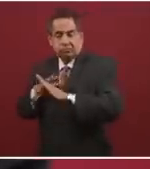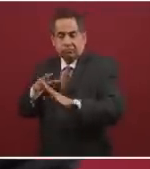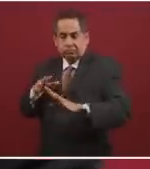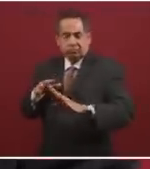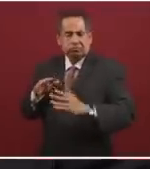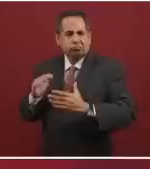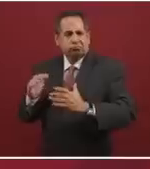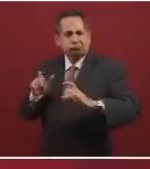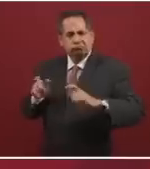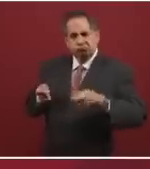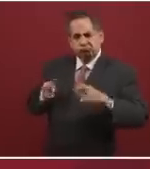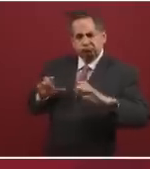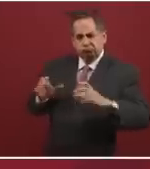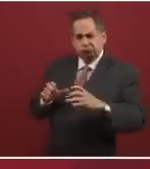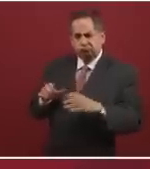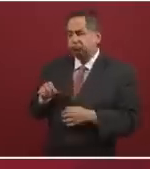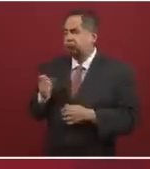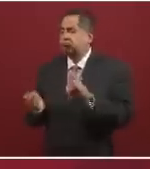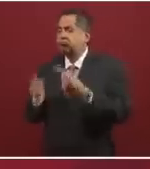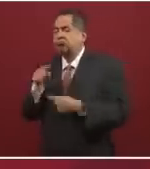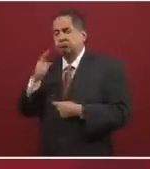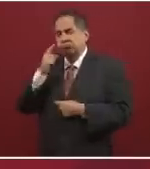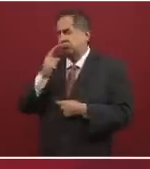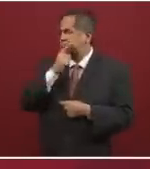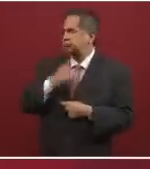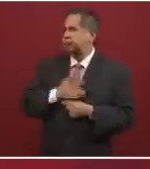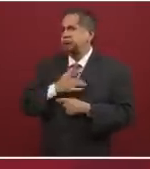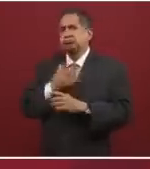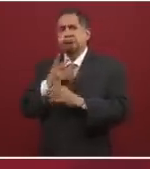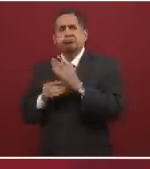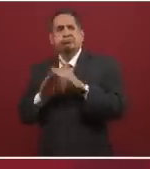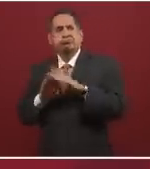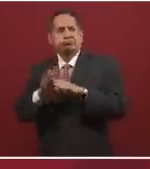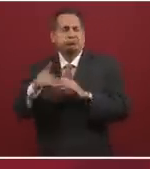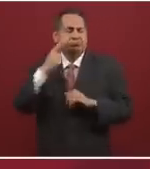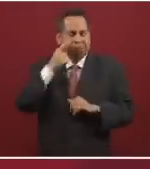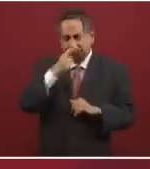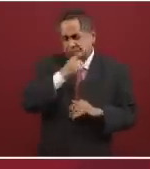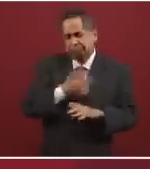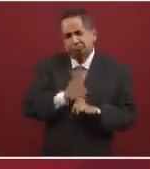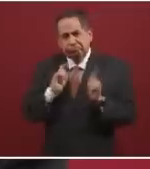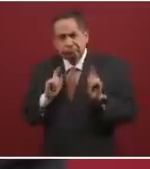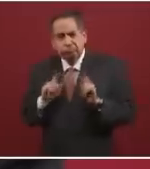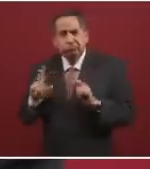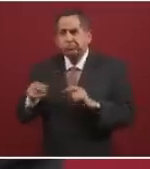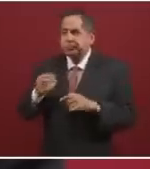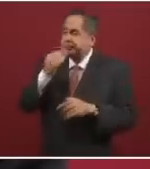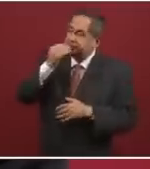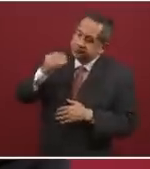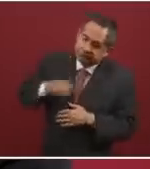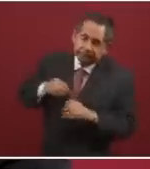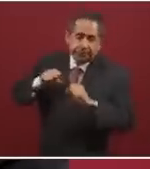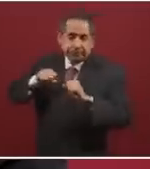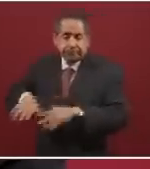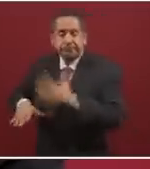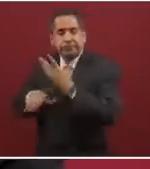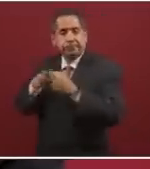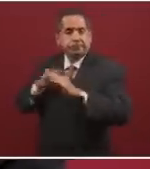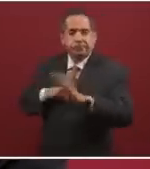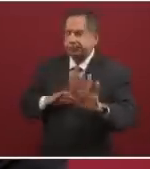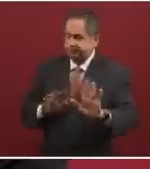sea opcional, no forzada, y todo esto